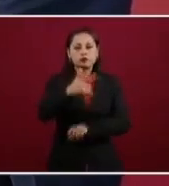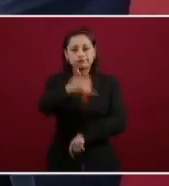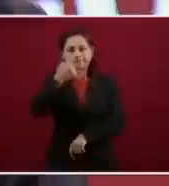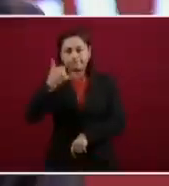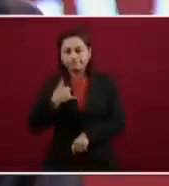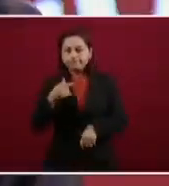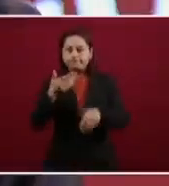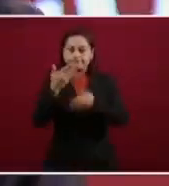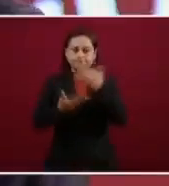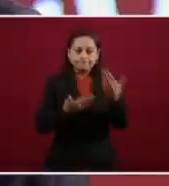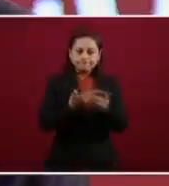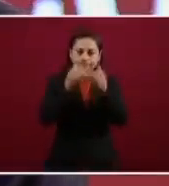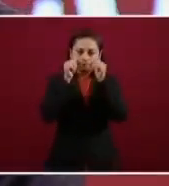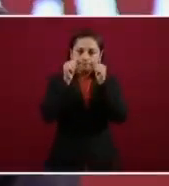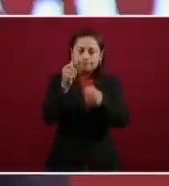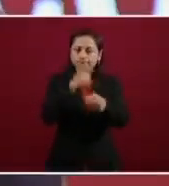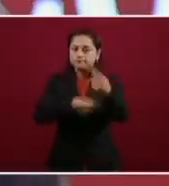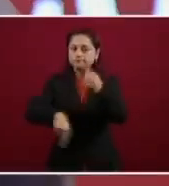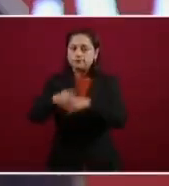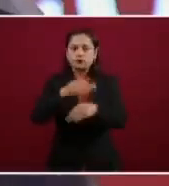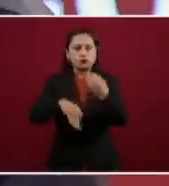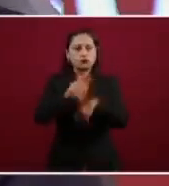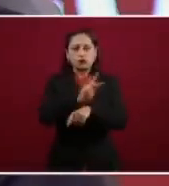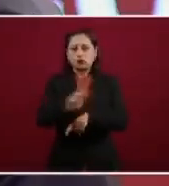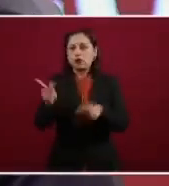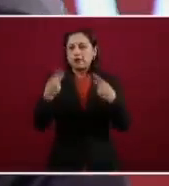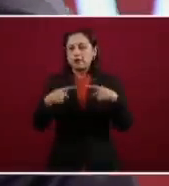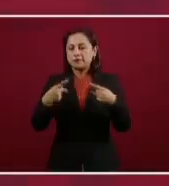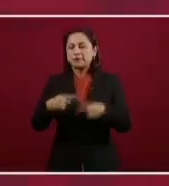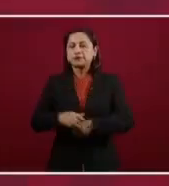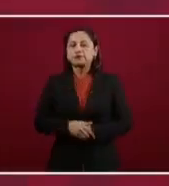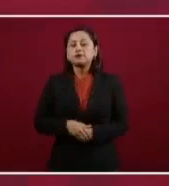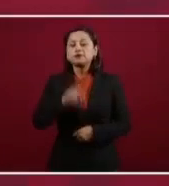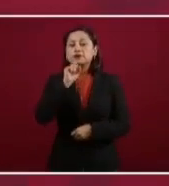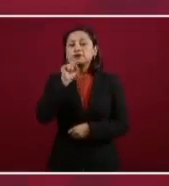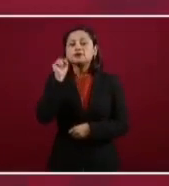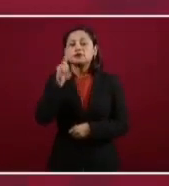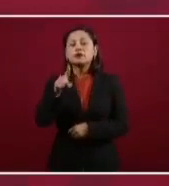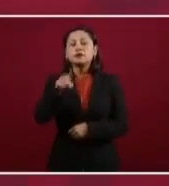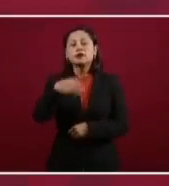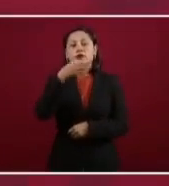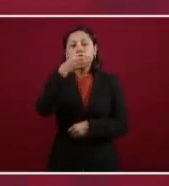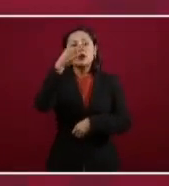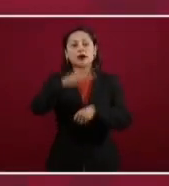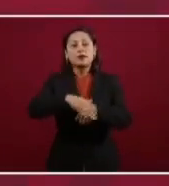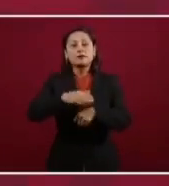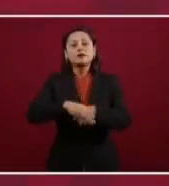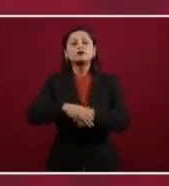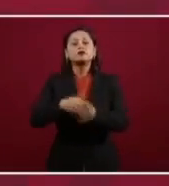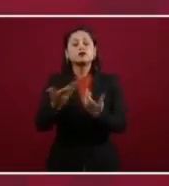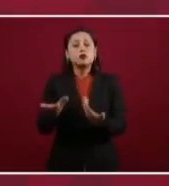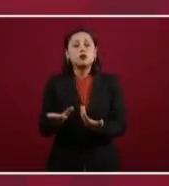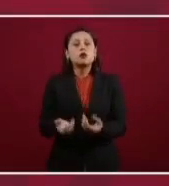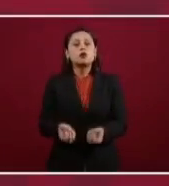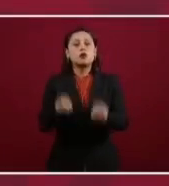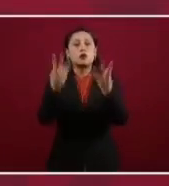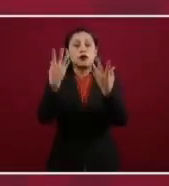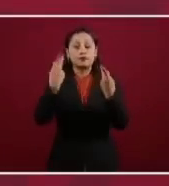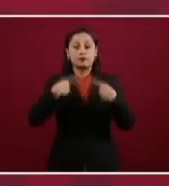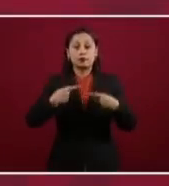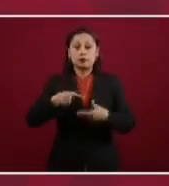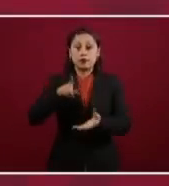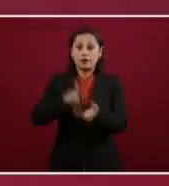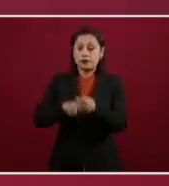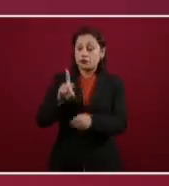todas las mexicanas de todos los mexicanos también comentarles que son 1.300 funcionarios de profeco